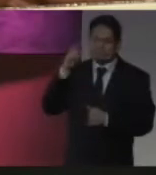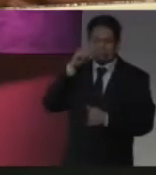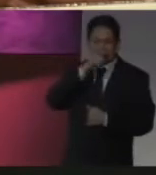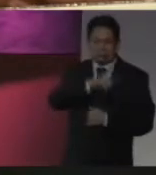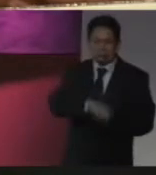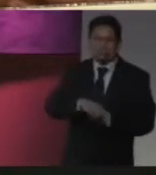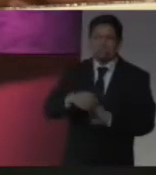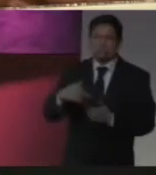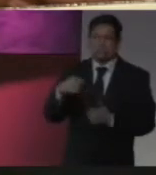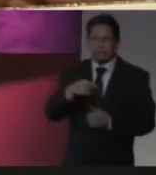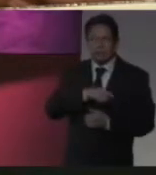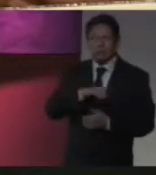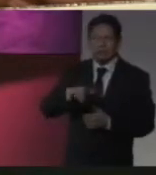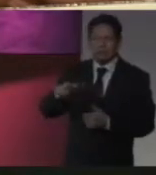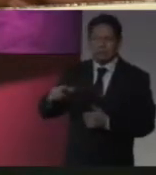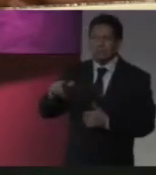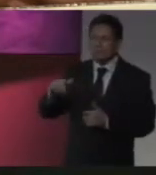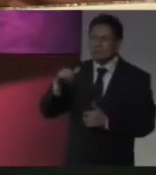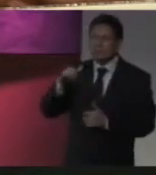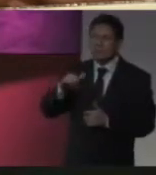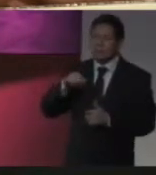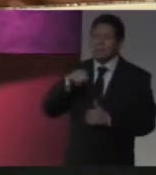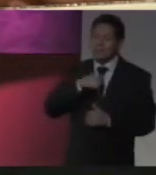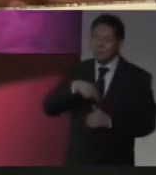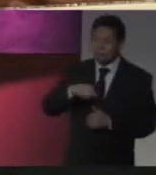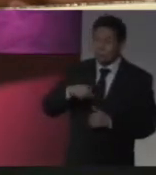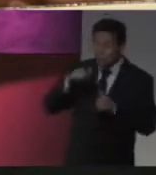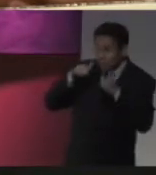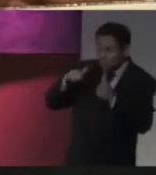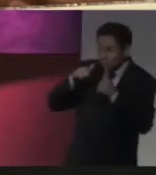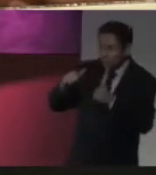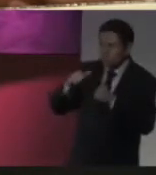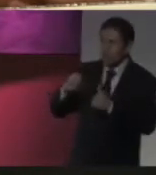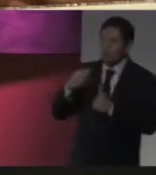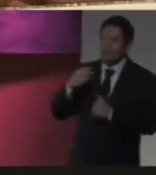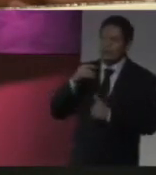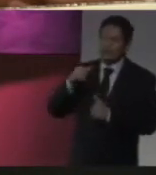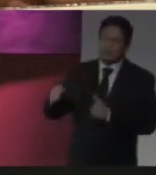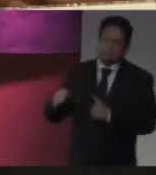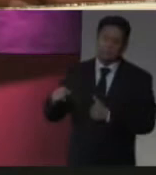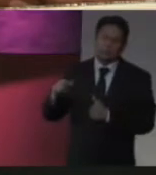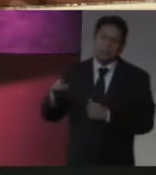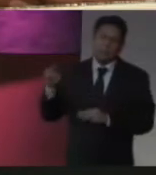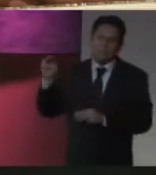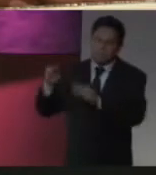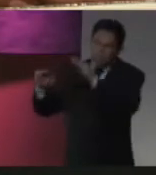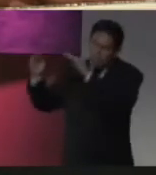marginalidad histórica en tres regiones: Llanos, Altos y Selva Norte.